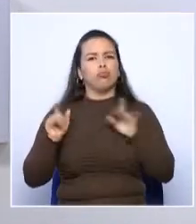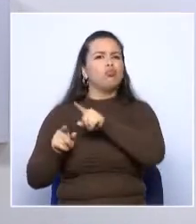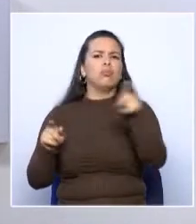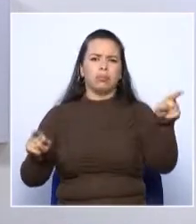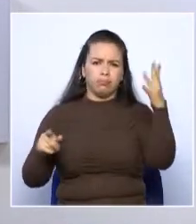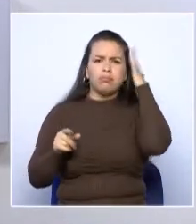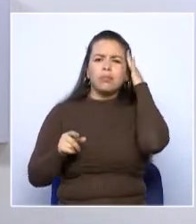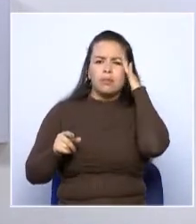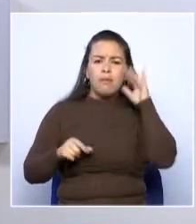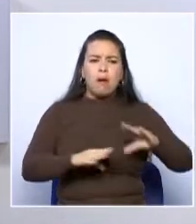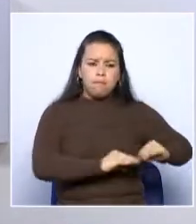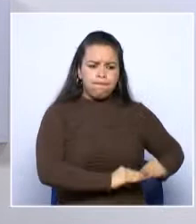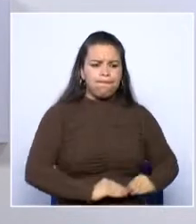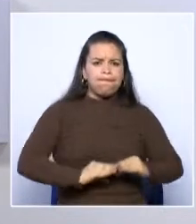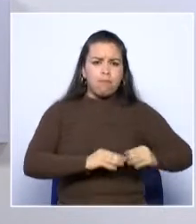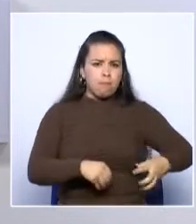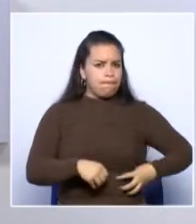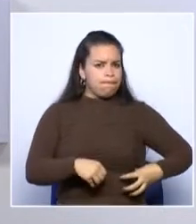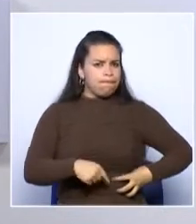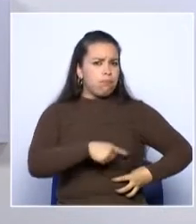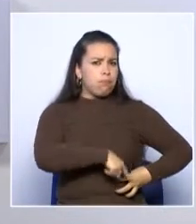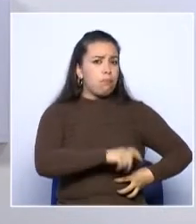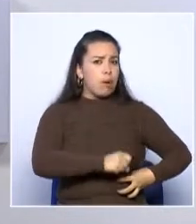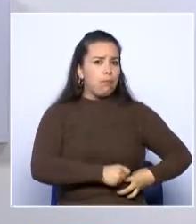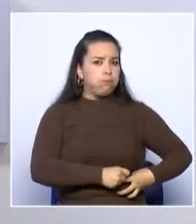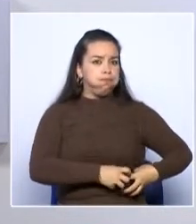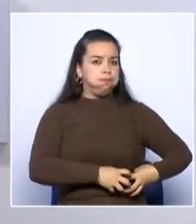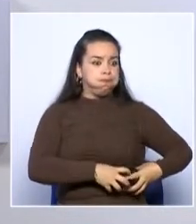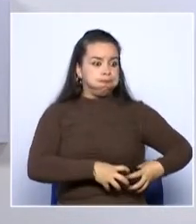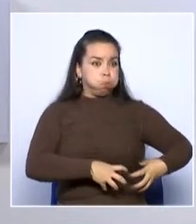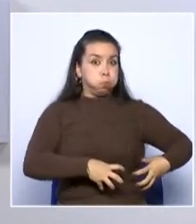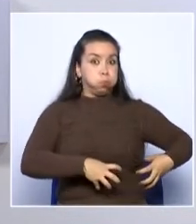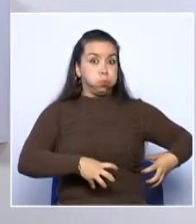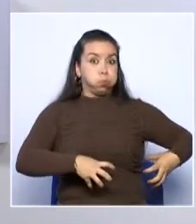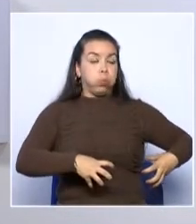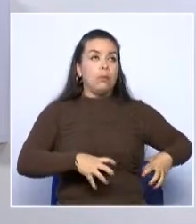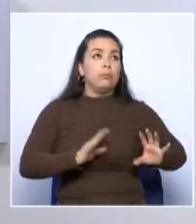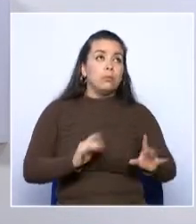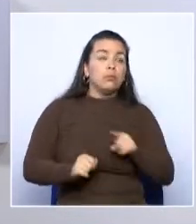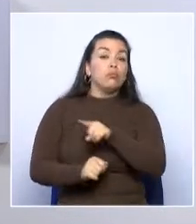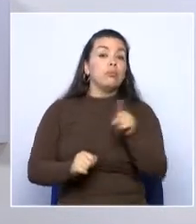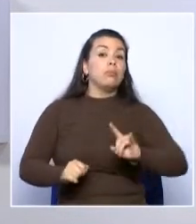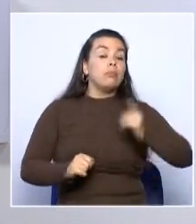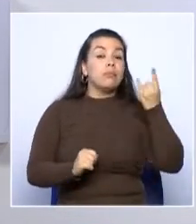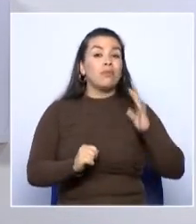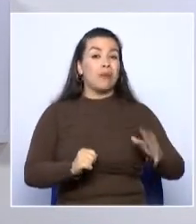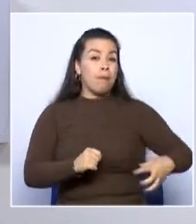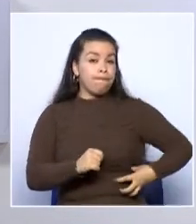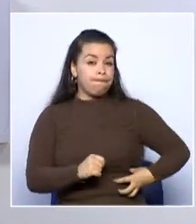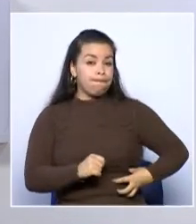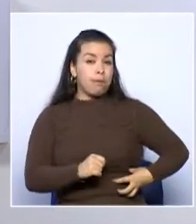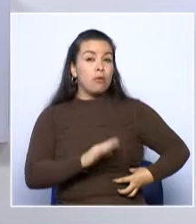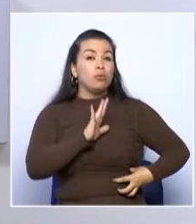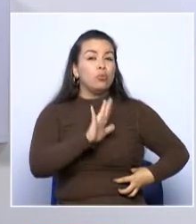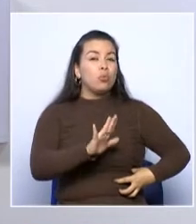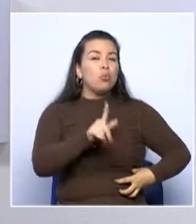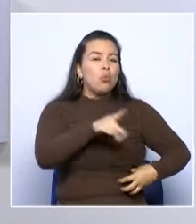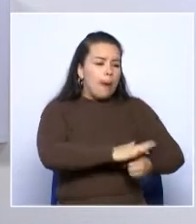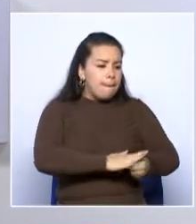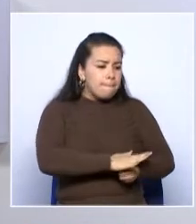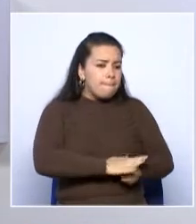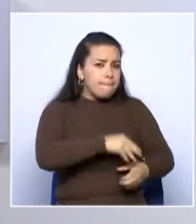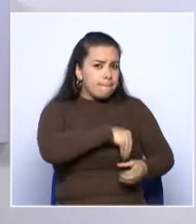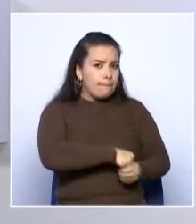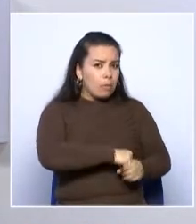es un órgano que se puede crecer. Entonces, si usted tiene un compromiso en el hígado, en un solo lugar,